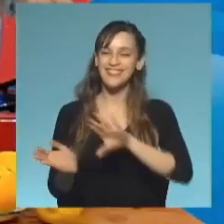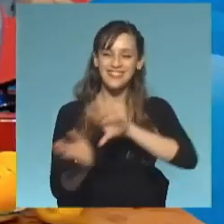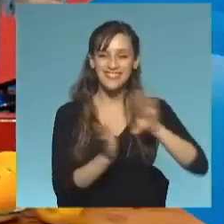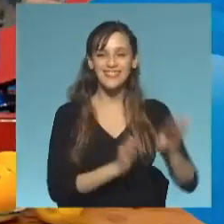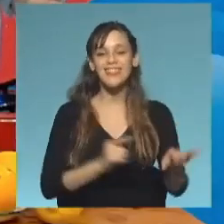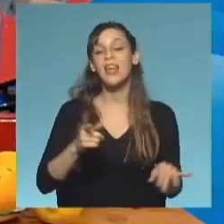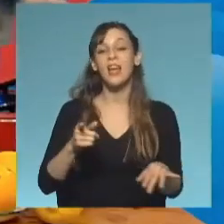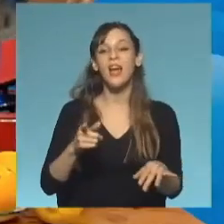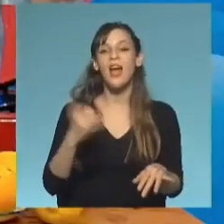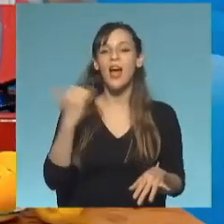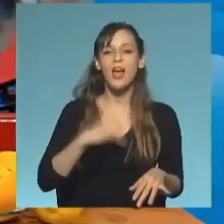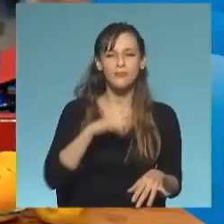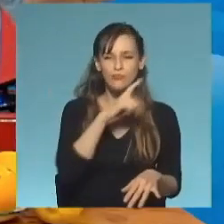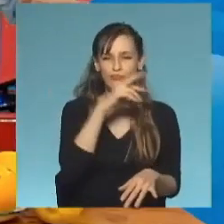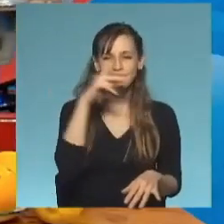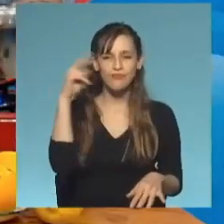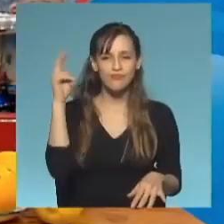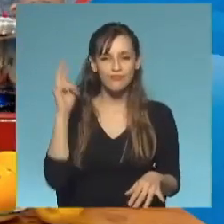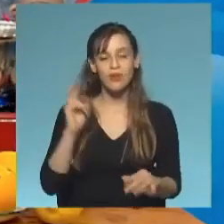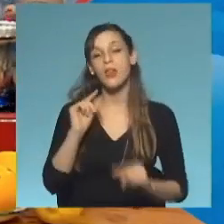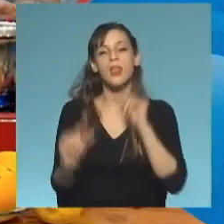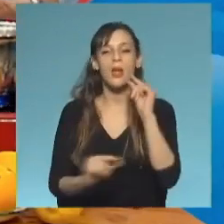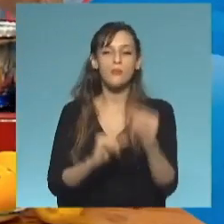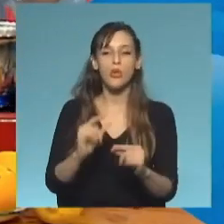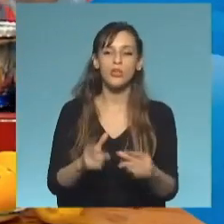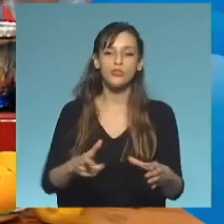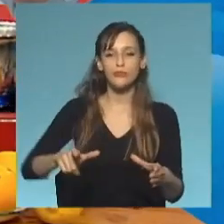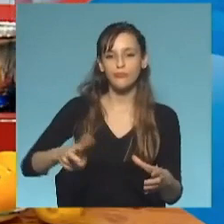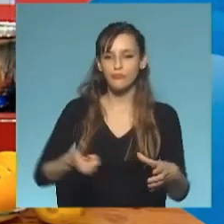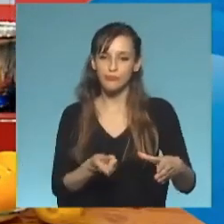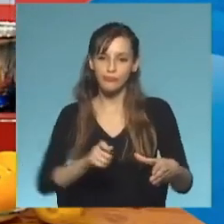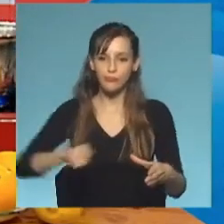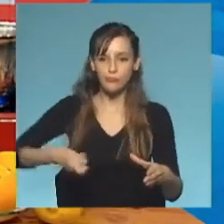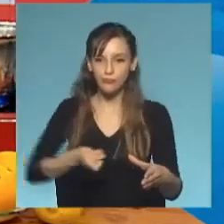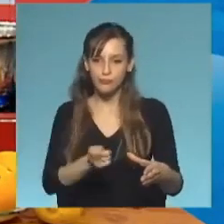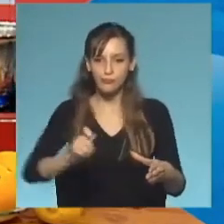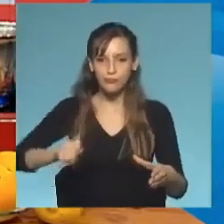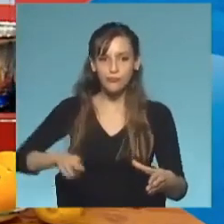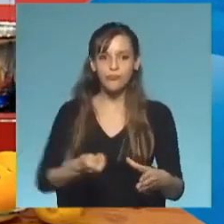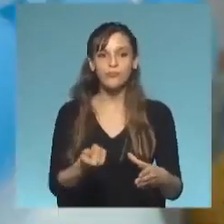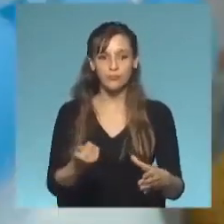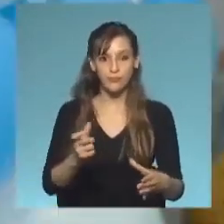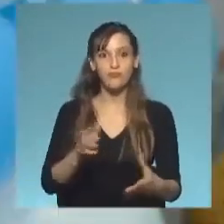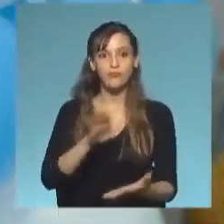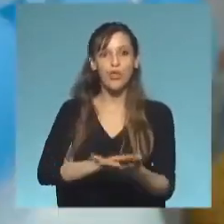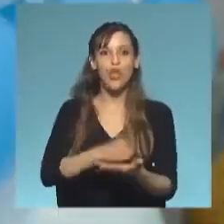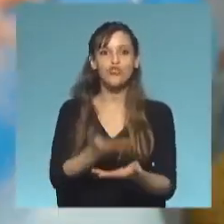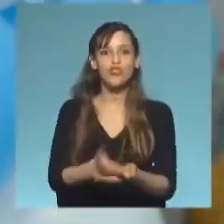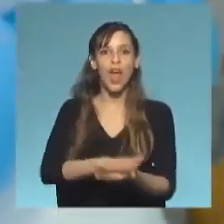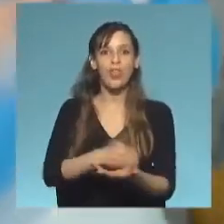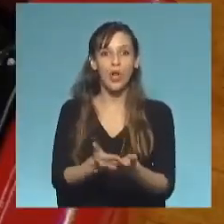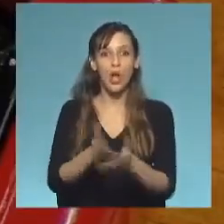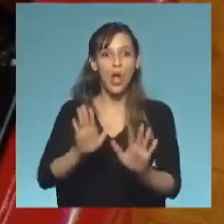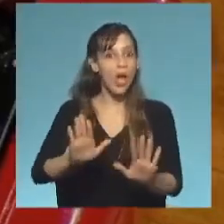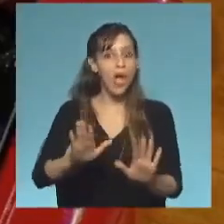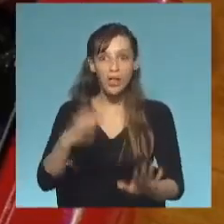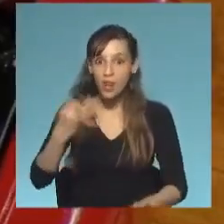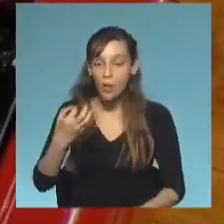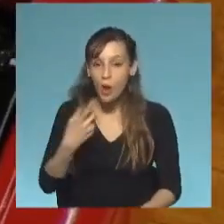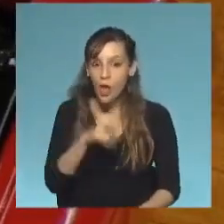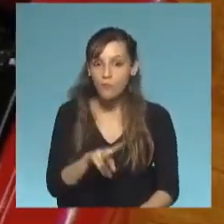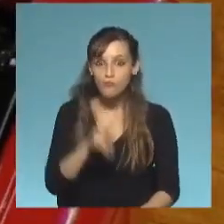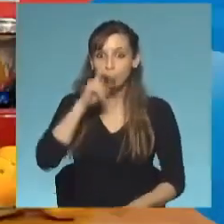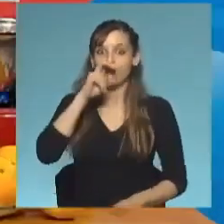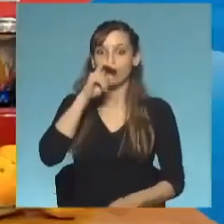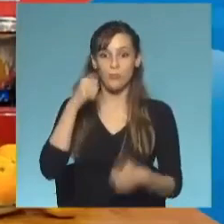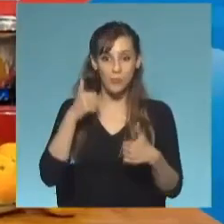en todo el estudio el perfume. Despacito se va tostando. ¡Upa, la! ¡Eso te abre la fosa! ¿Viste? Entonces le